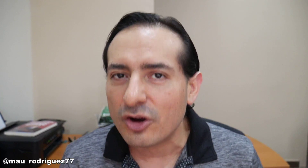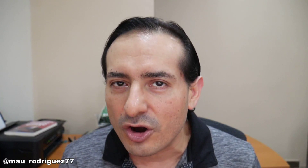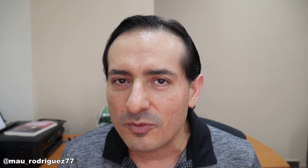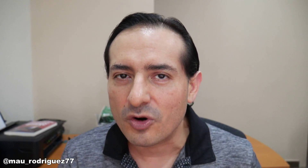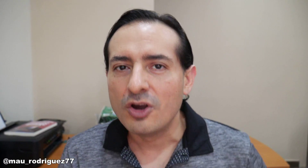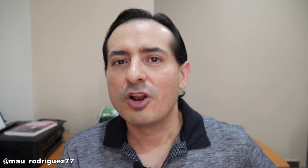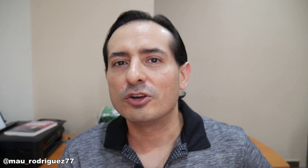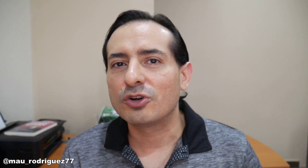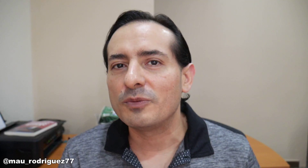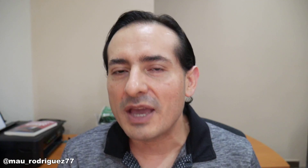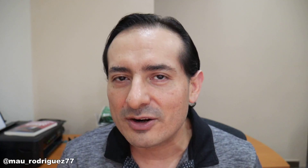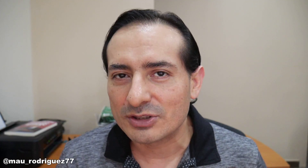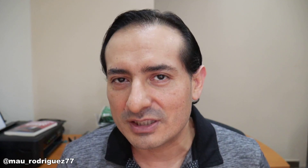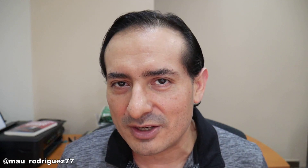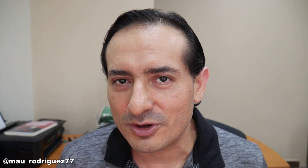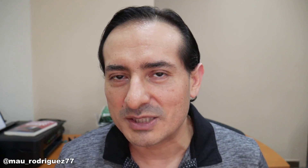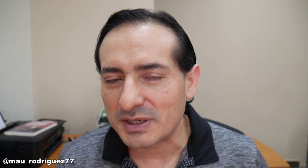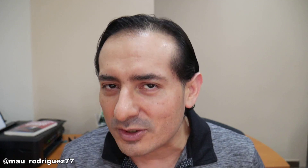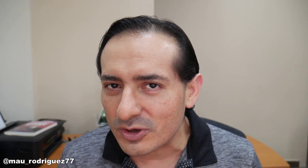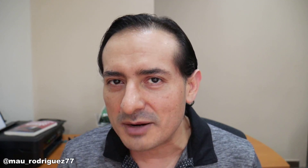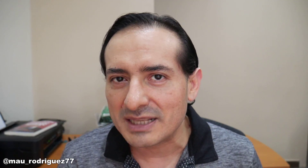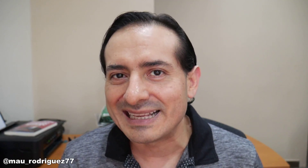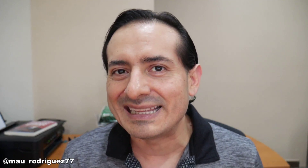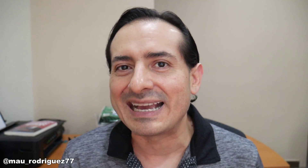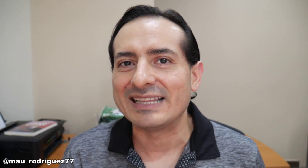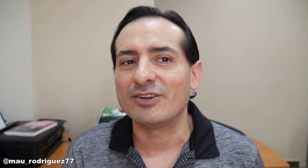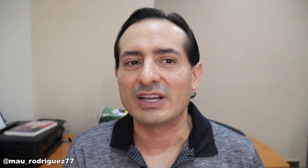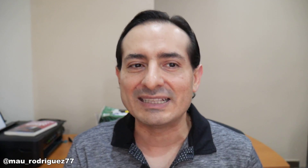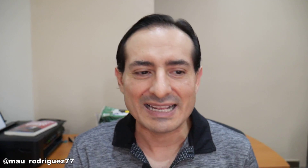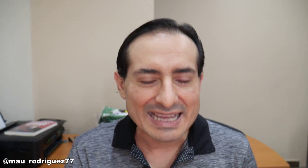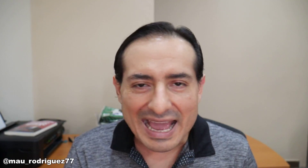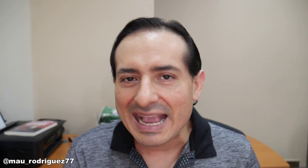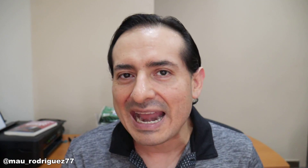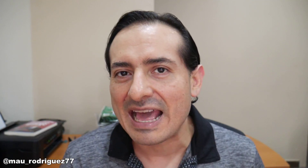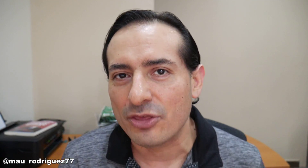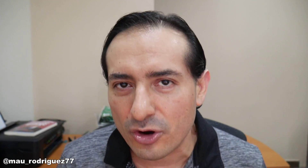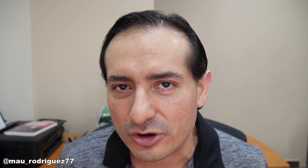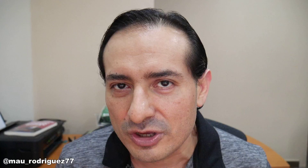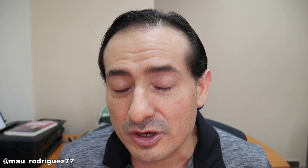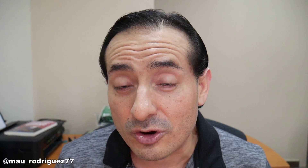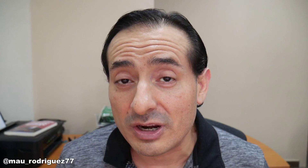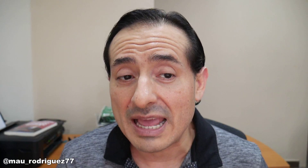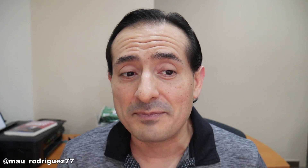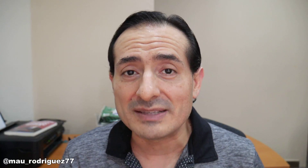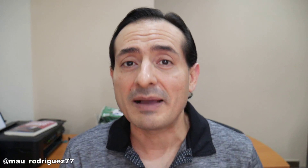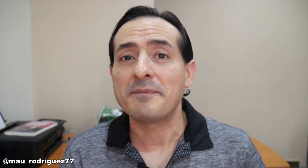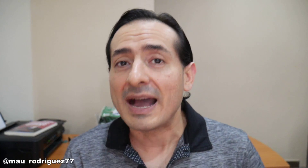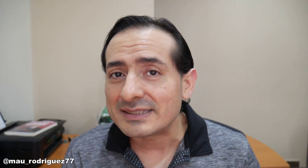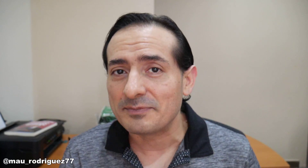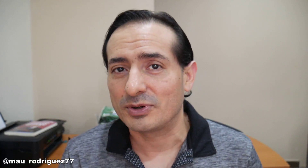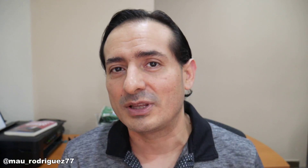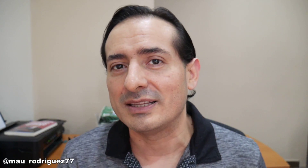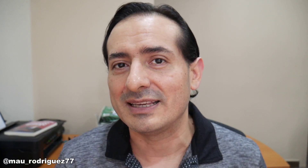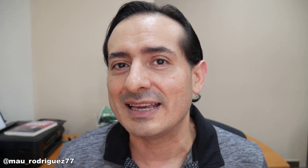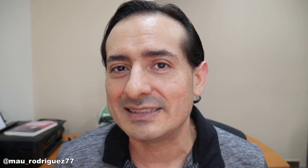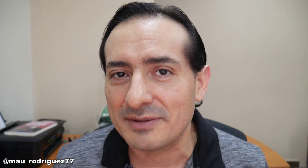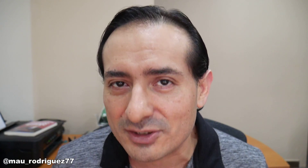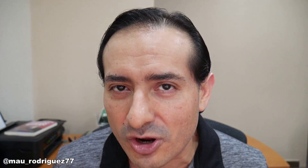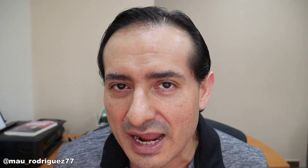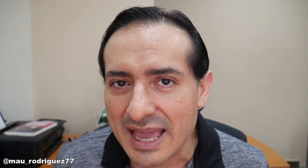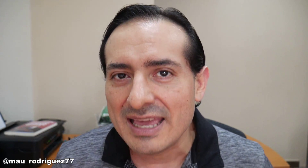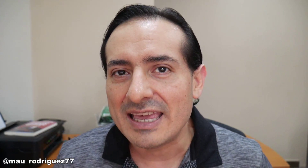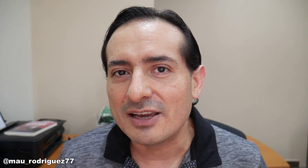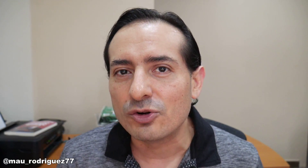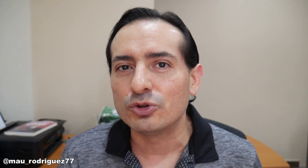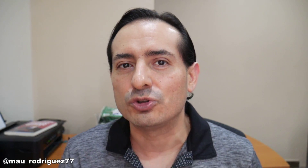y cómo los gobiernos anteriores, particularmente el de Calderón, que es el gran ganador con la empresa más importante, que es